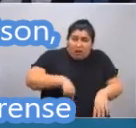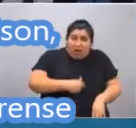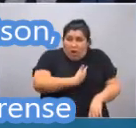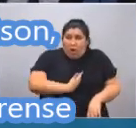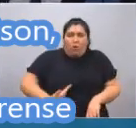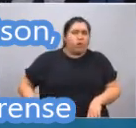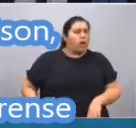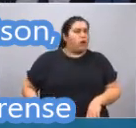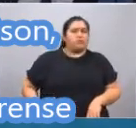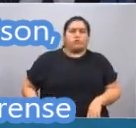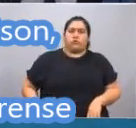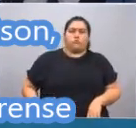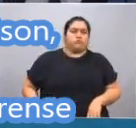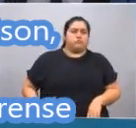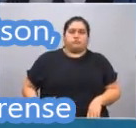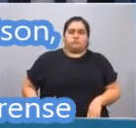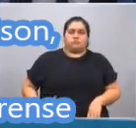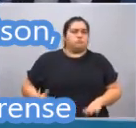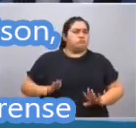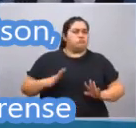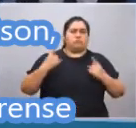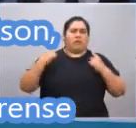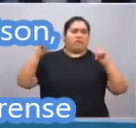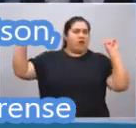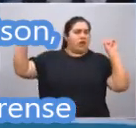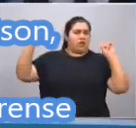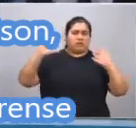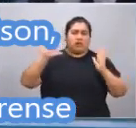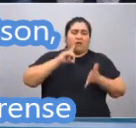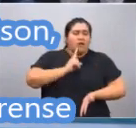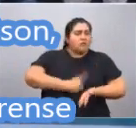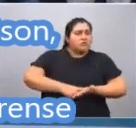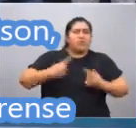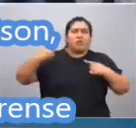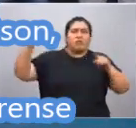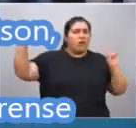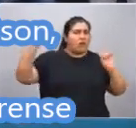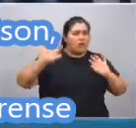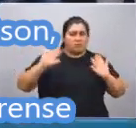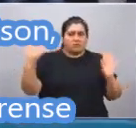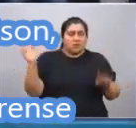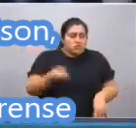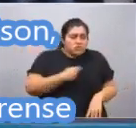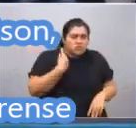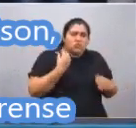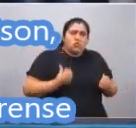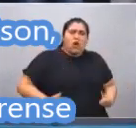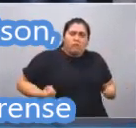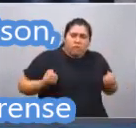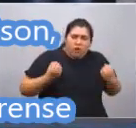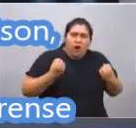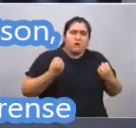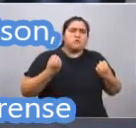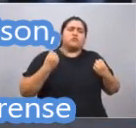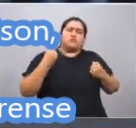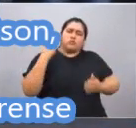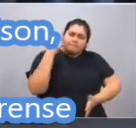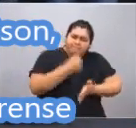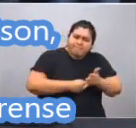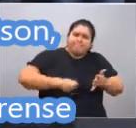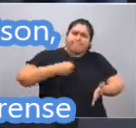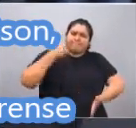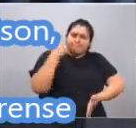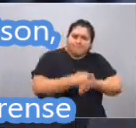ha hecho exactamente lo contrario. En la provincia, con esfuerzo, con